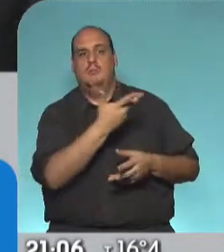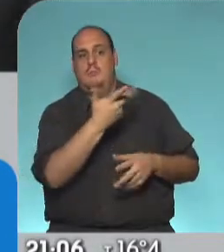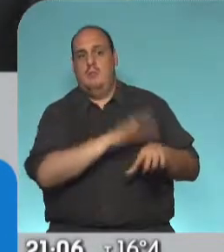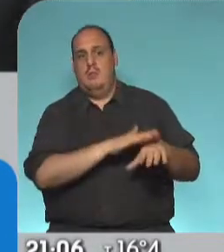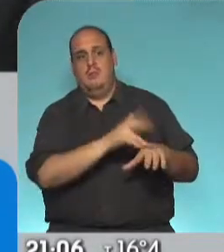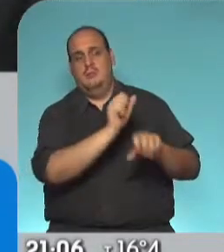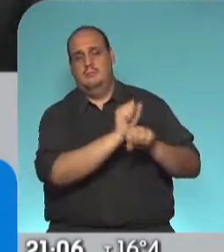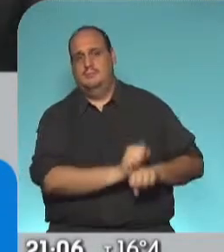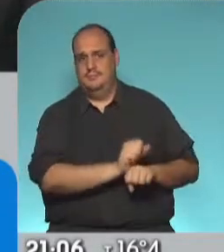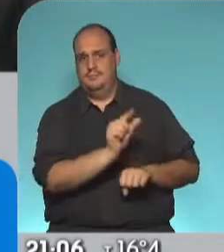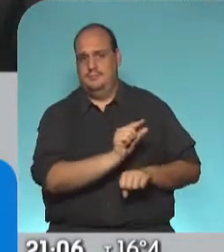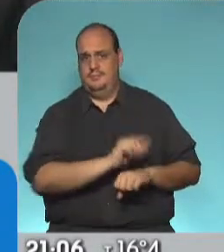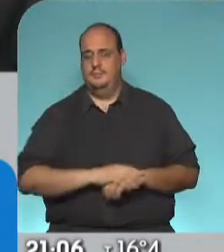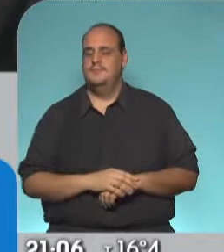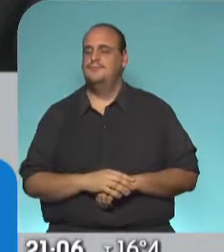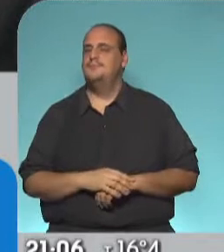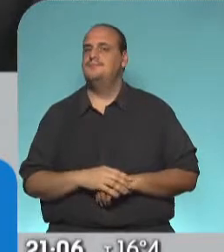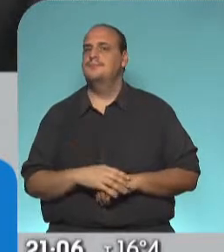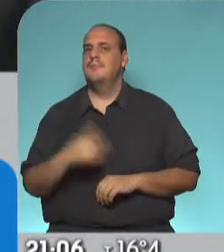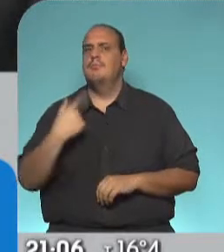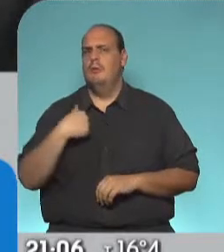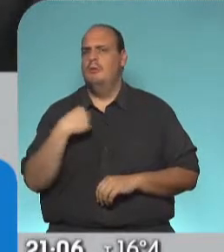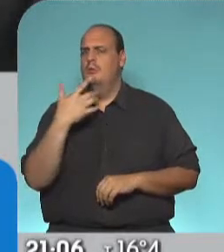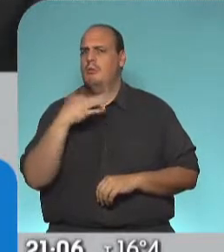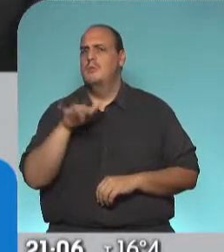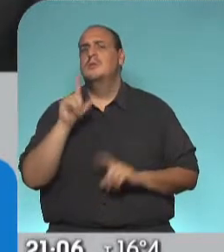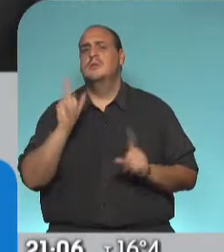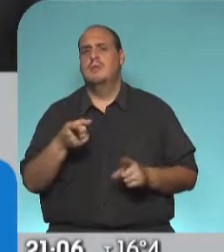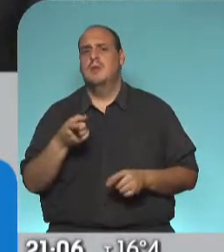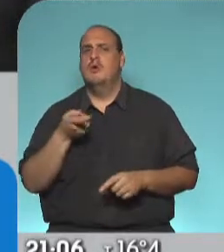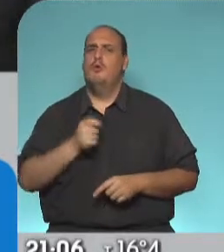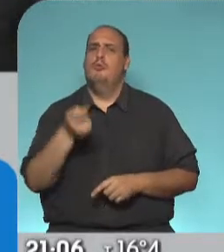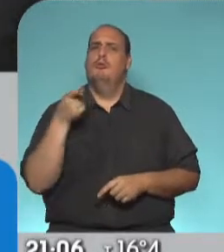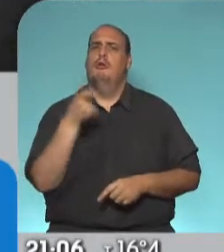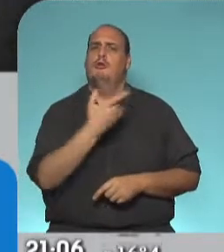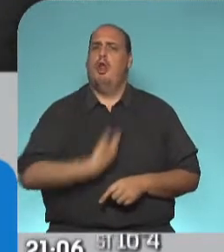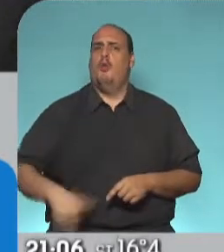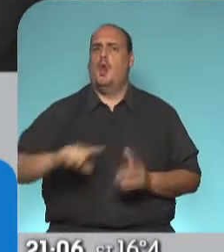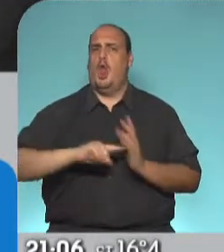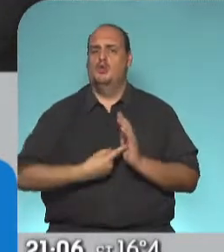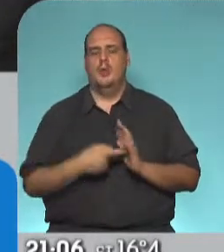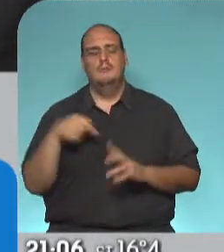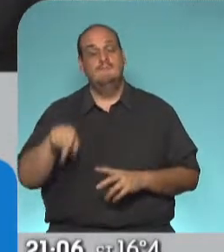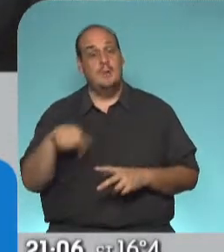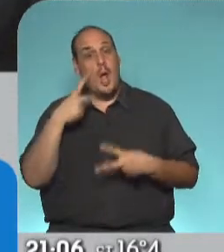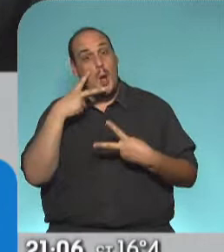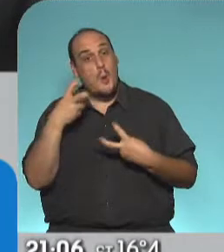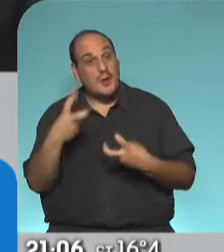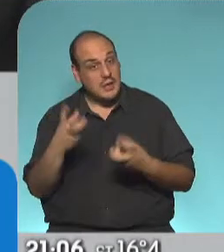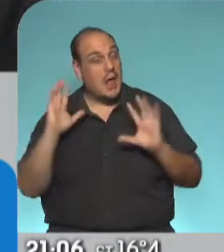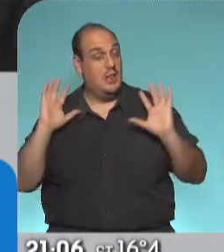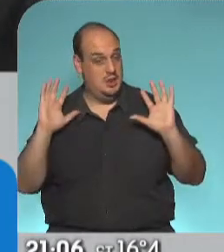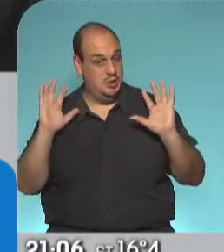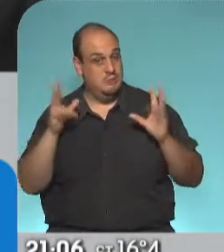responsables. También entendemos que van a demandar al gobierno de la ciudad. Se está investigando la posible